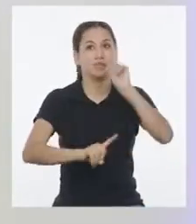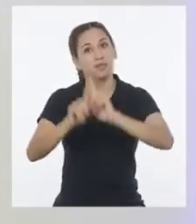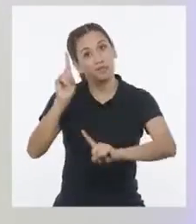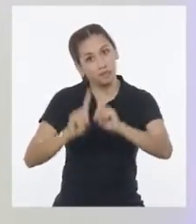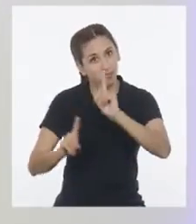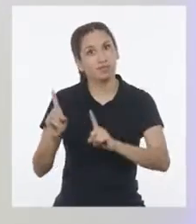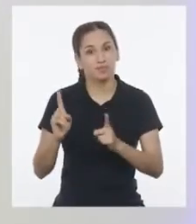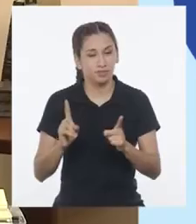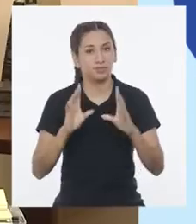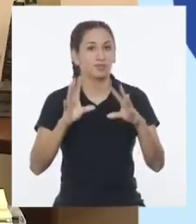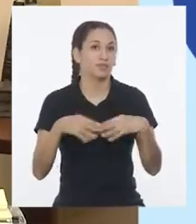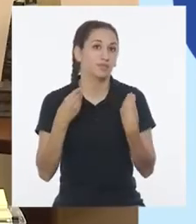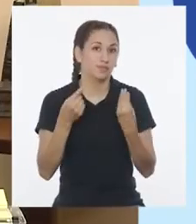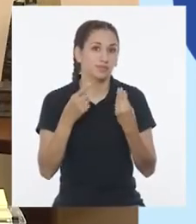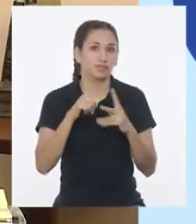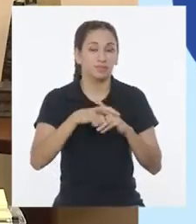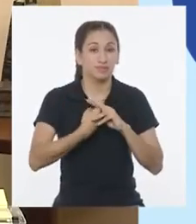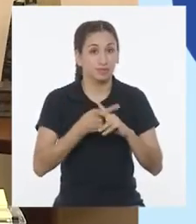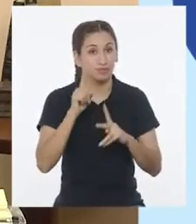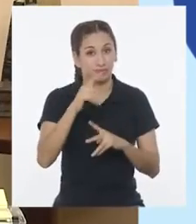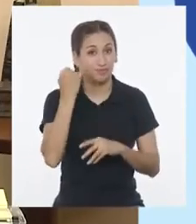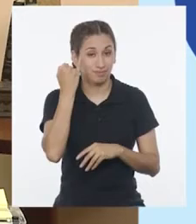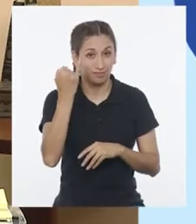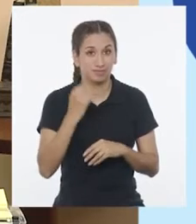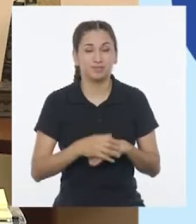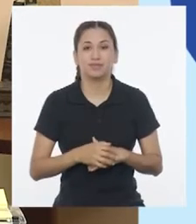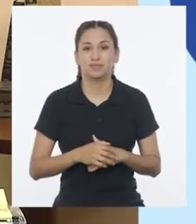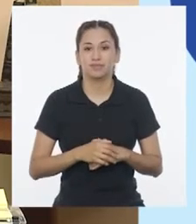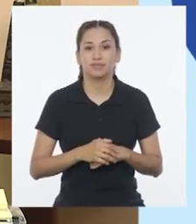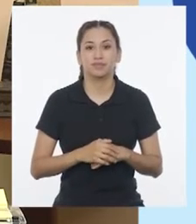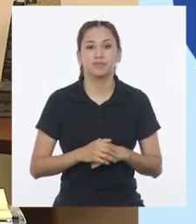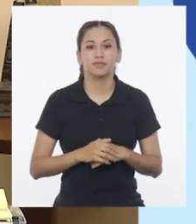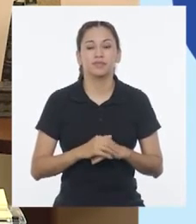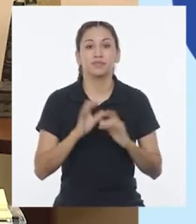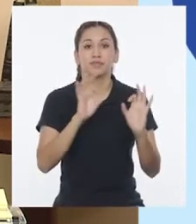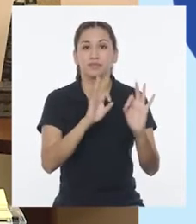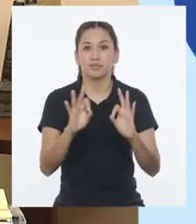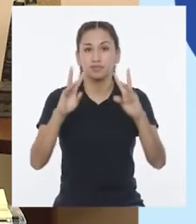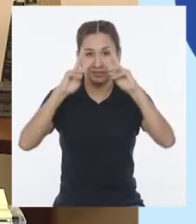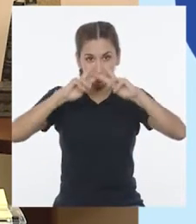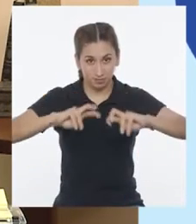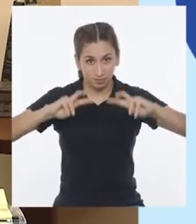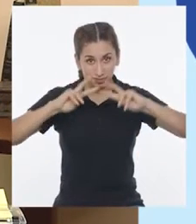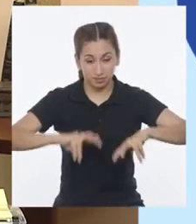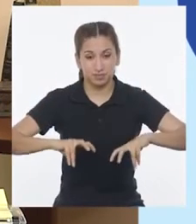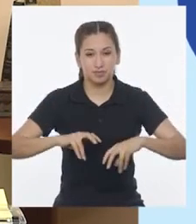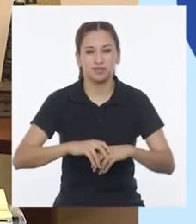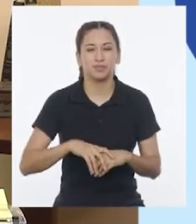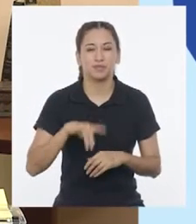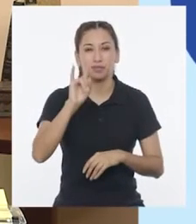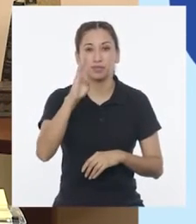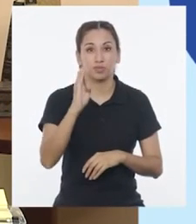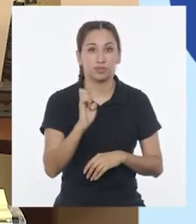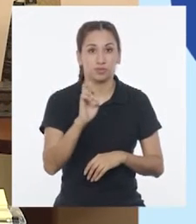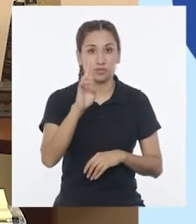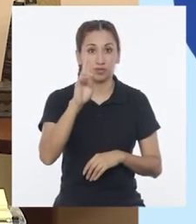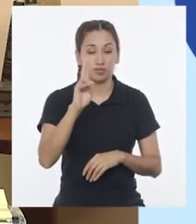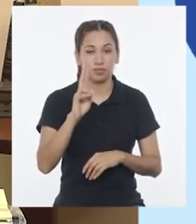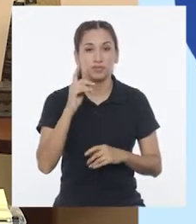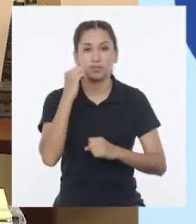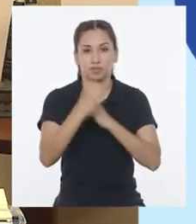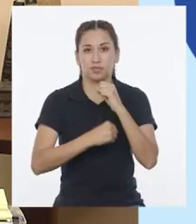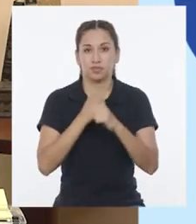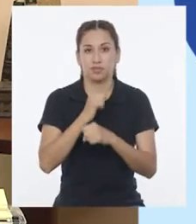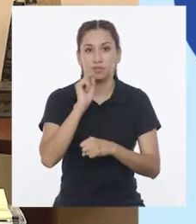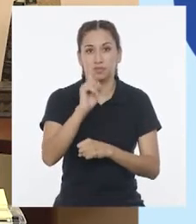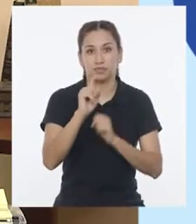esa historia, profesor. Aunque no son muy felices las circunstancias por las que nacen estas iniciativas, Mario. De acuerdo al